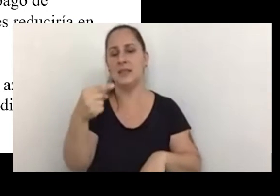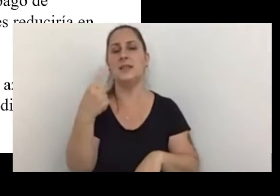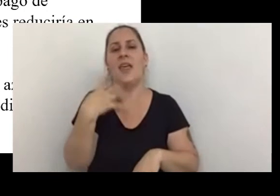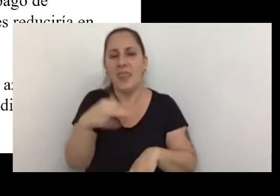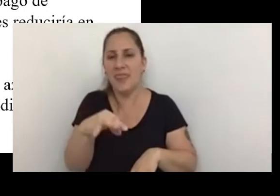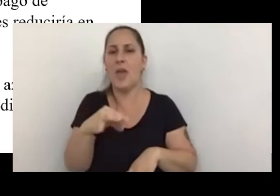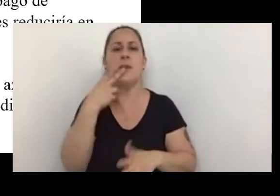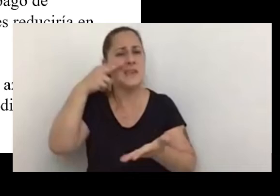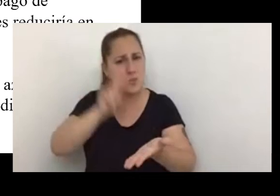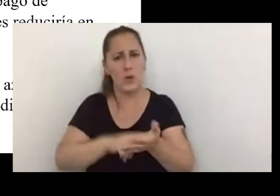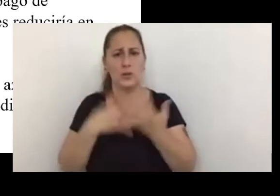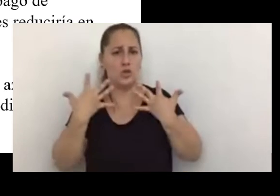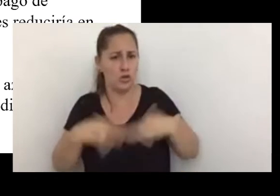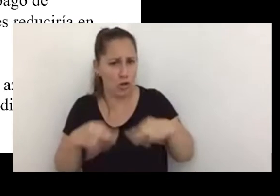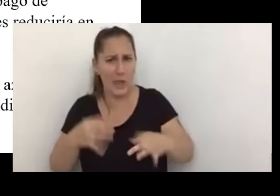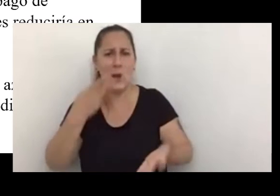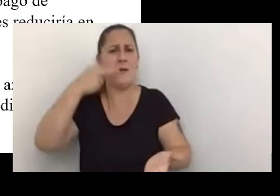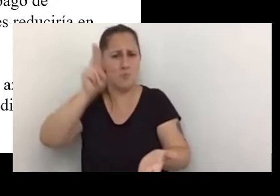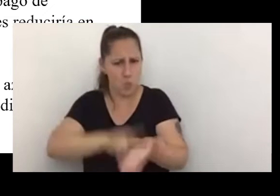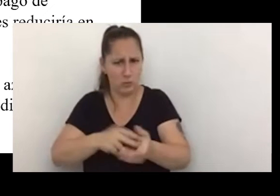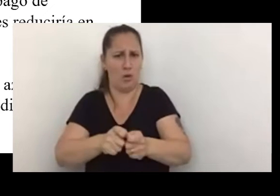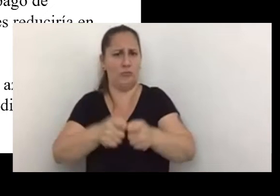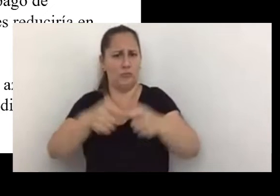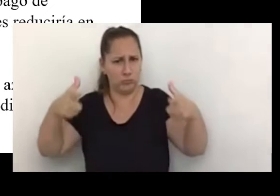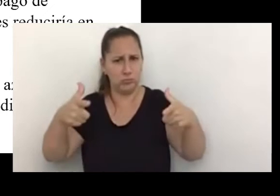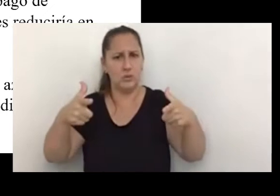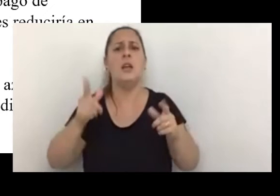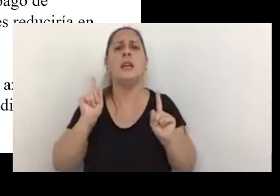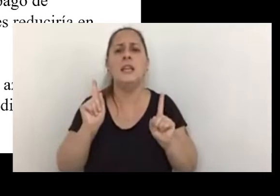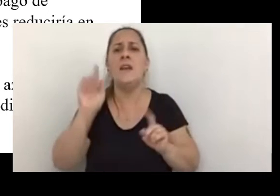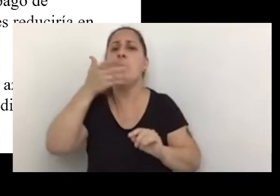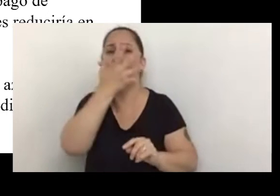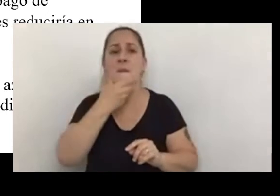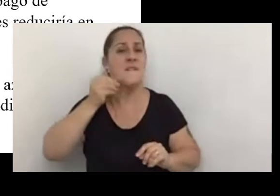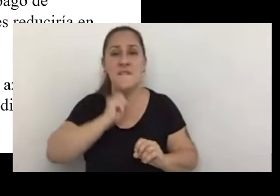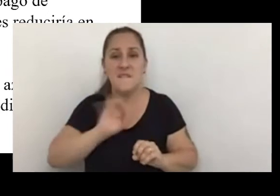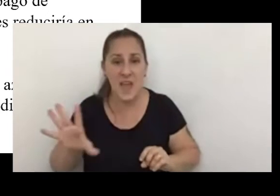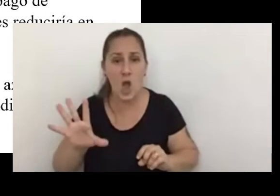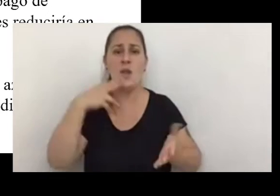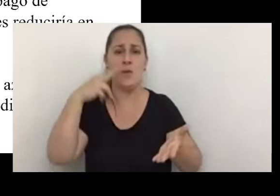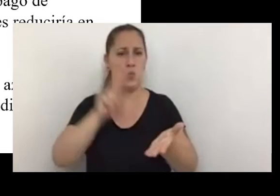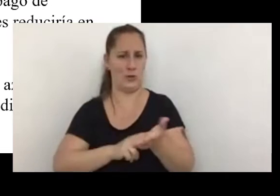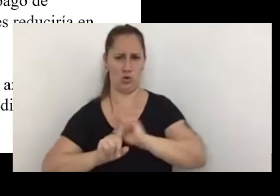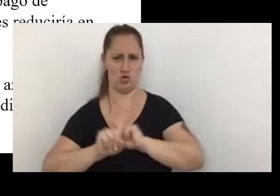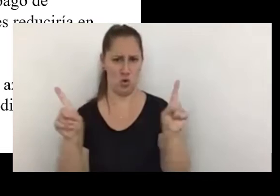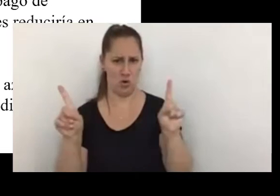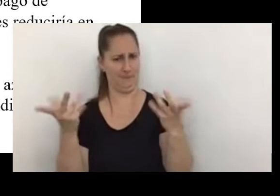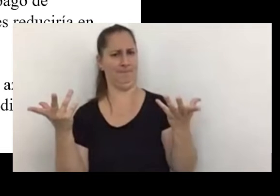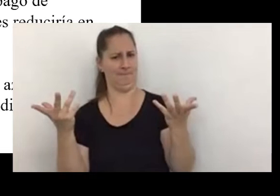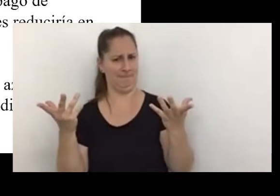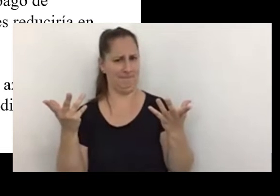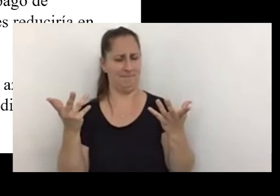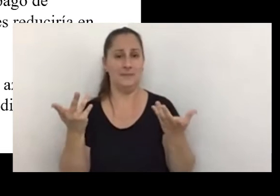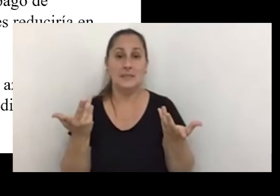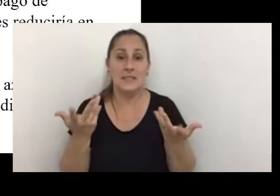impuesto a los solteros bien parecidos y disminuírselo a los feos. Aunque es polémico, el concepto es eficaz, como